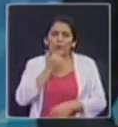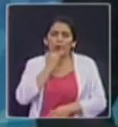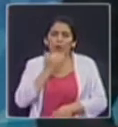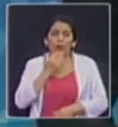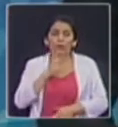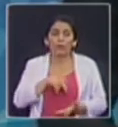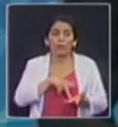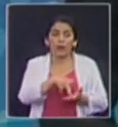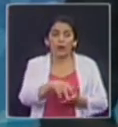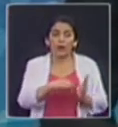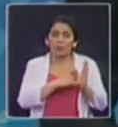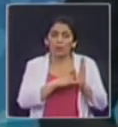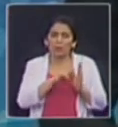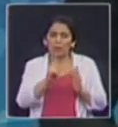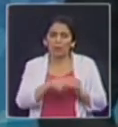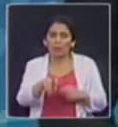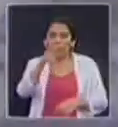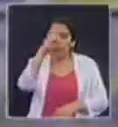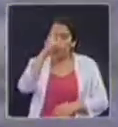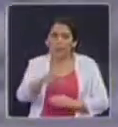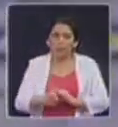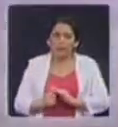defraudación tributaria.